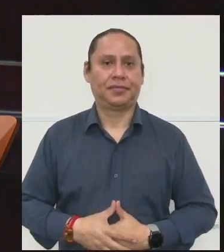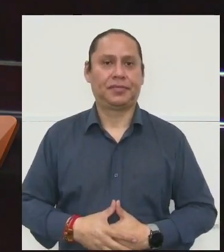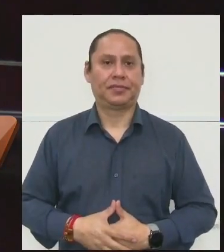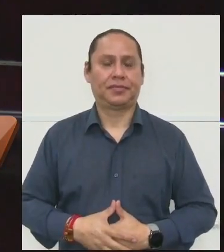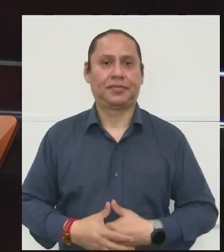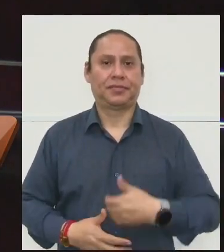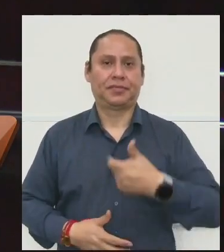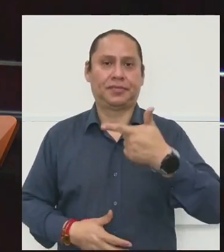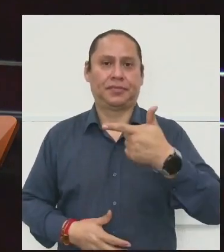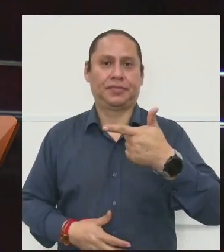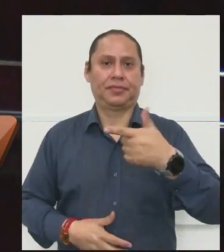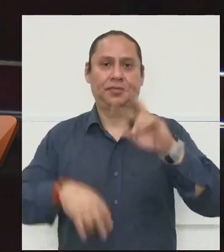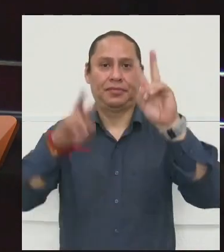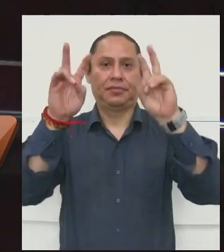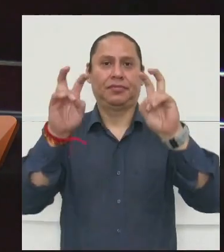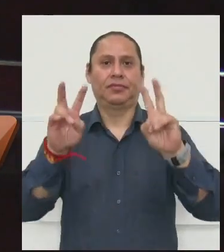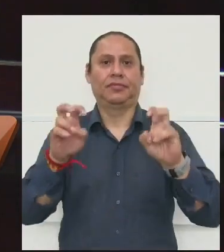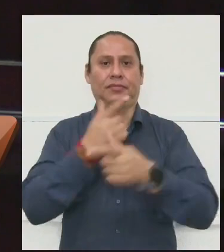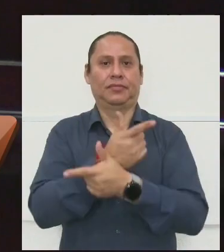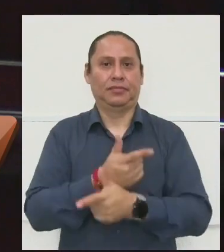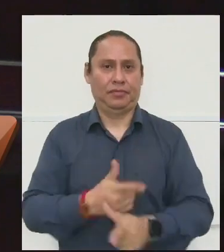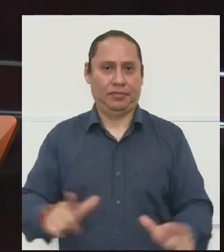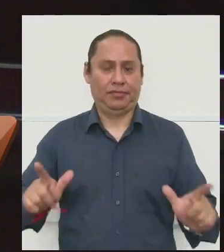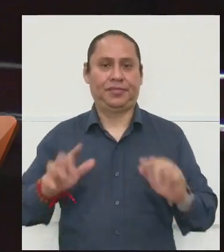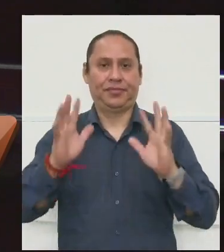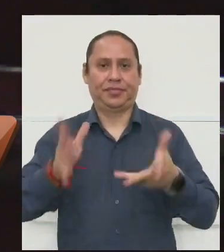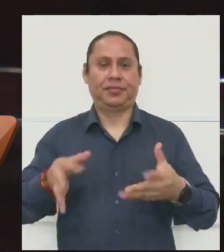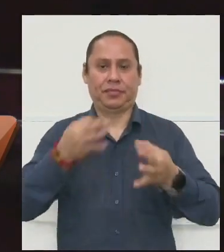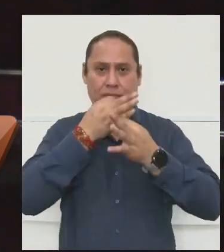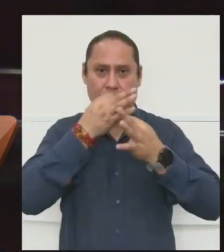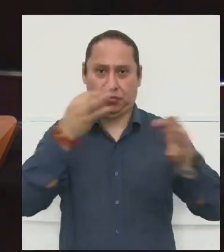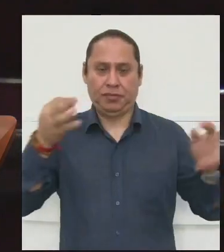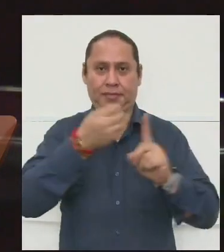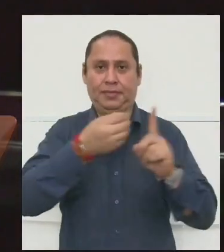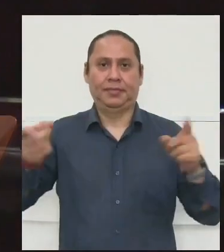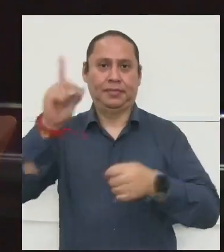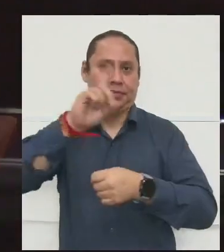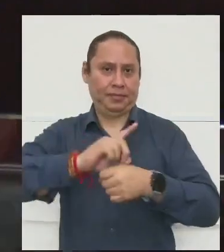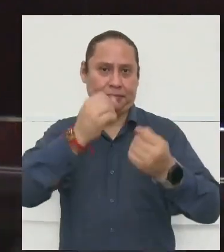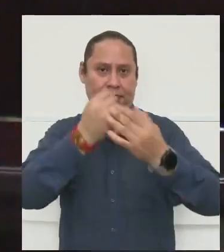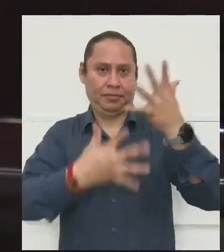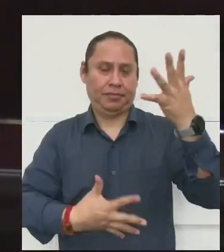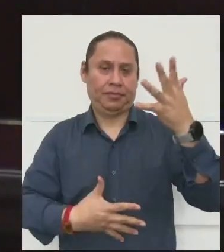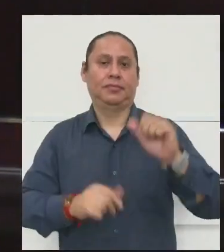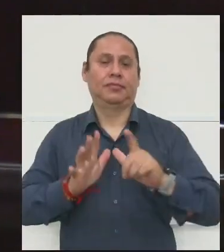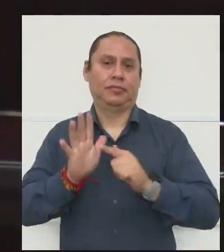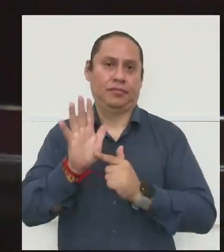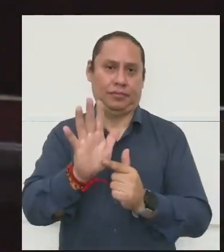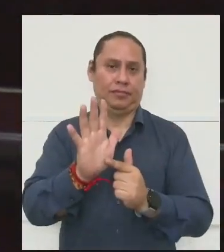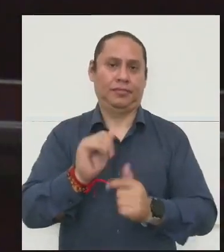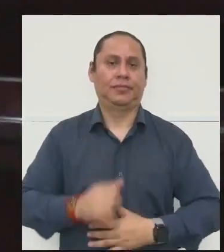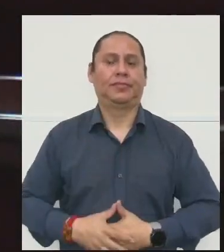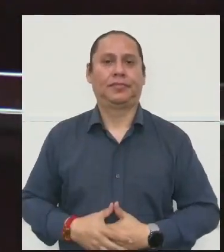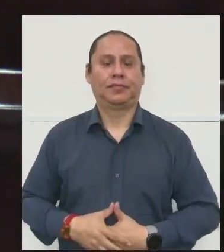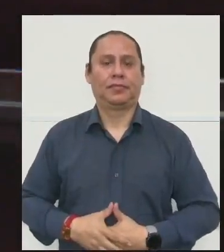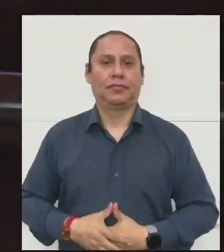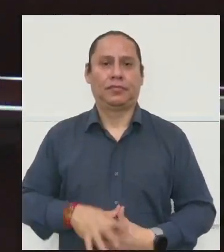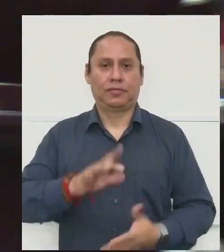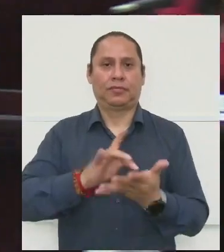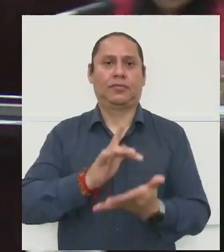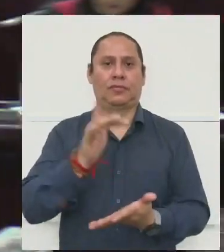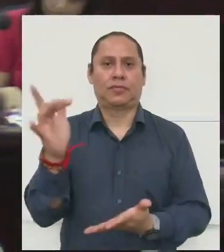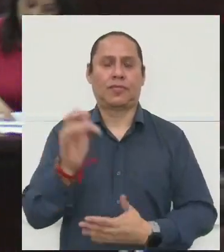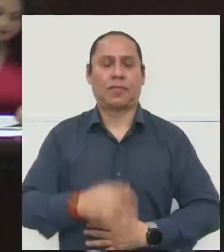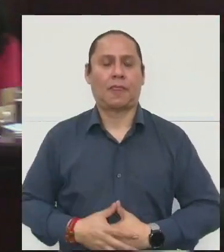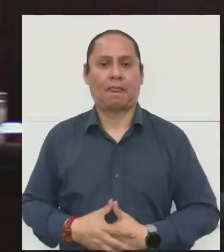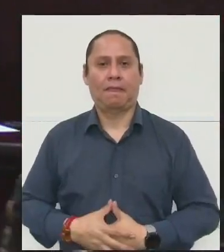punto número siete asuntos generales está dado a conocer el orden del día de la presente sesión diputada presidenta Gracias